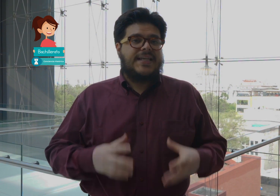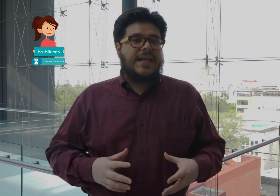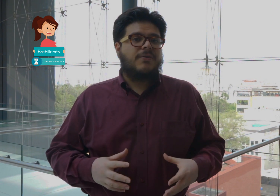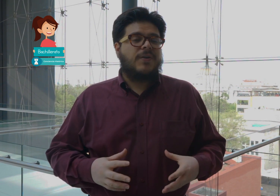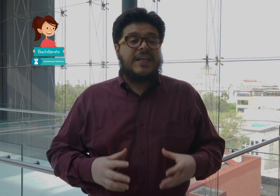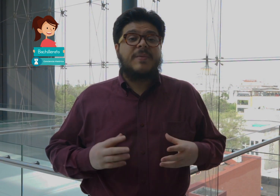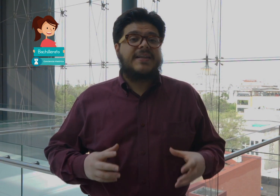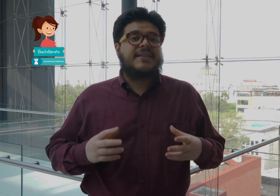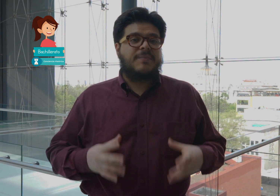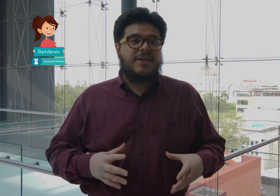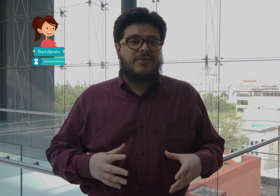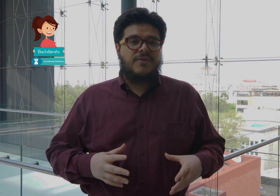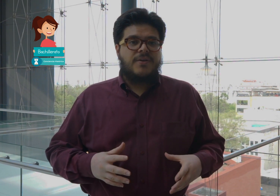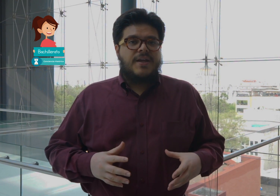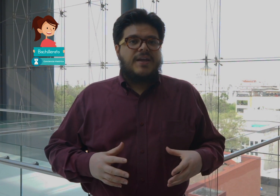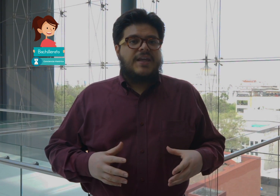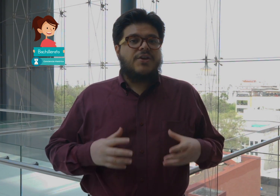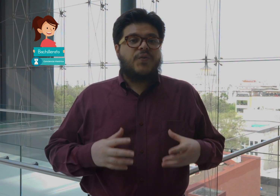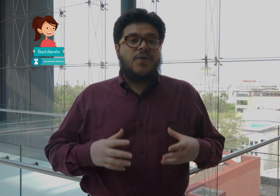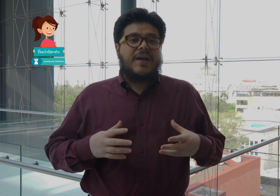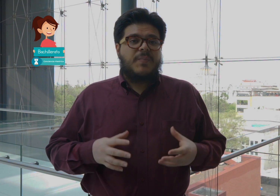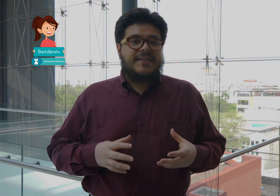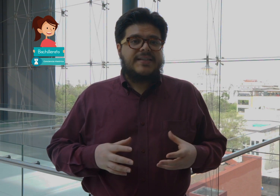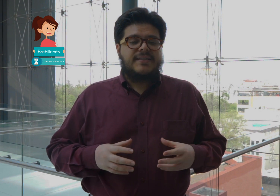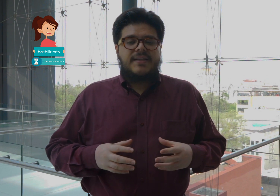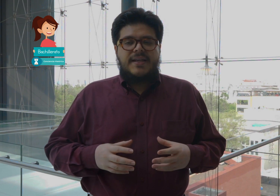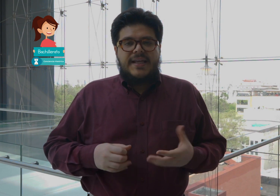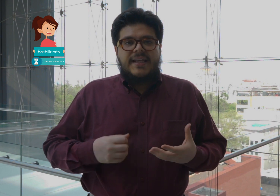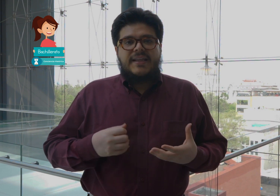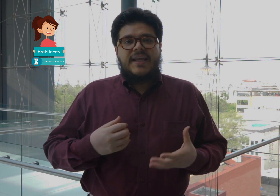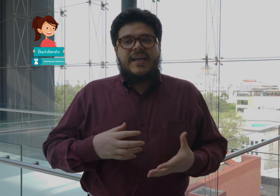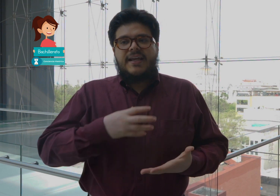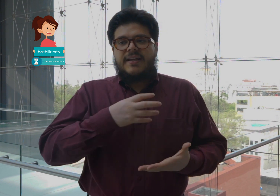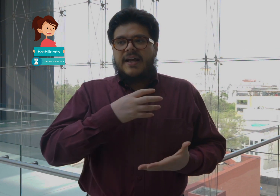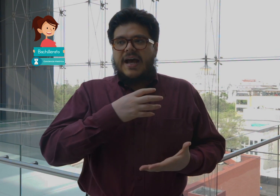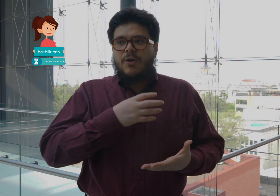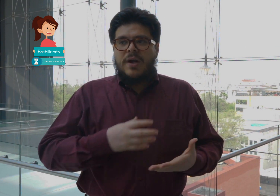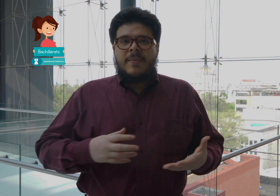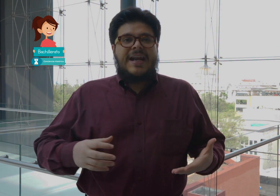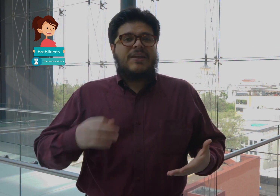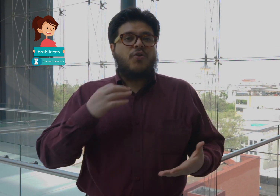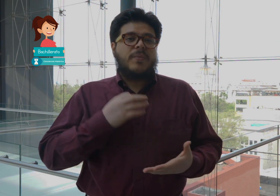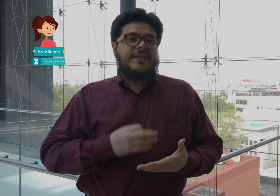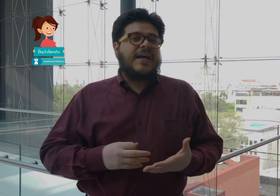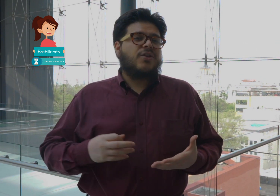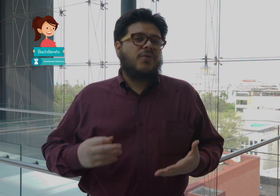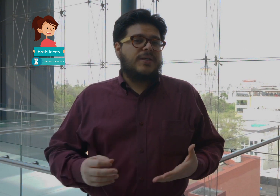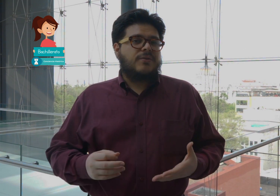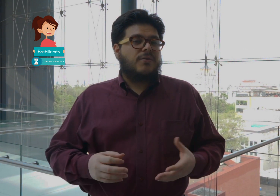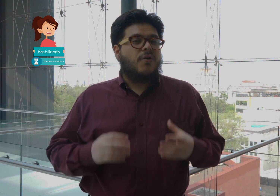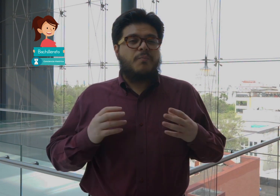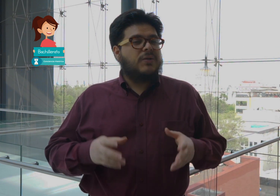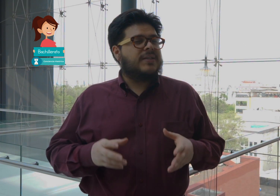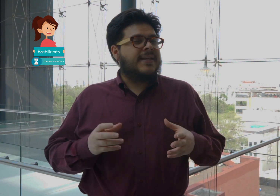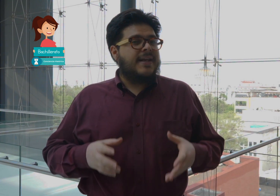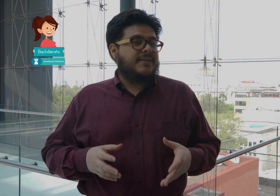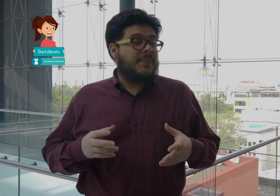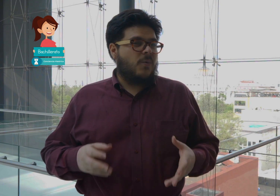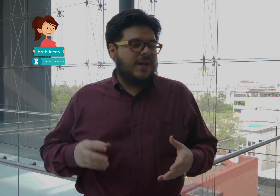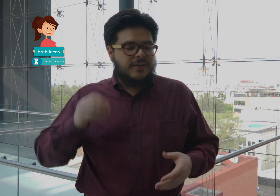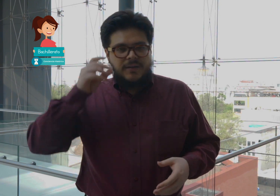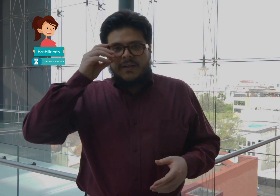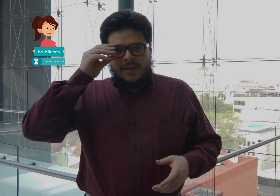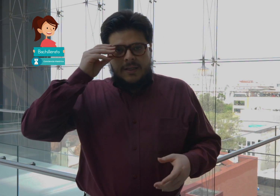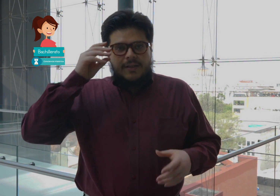régimen racial y un régimen de exterminio. Y ellos fueron capaces de alguna manera de documentar todo esto, con pelos y señales,